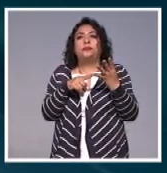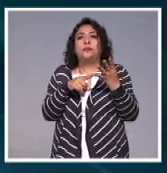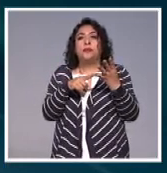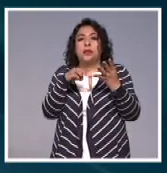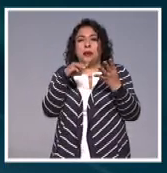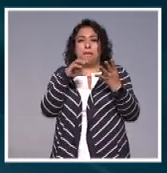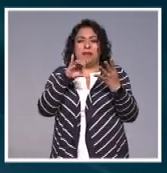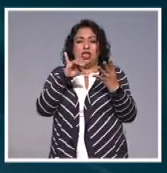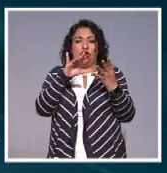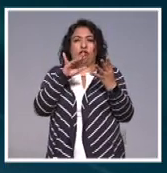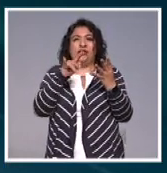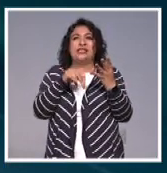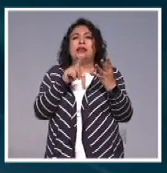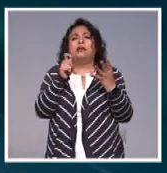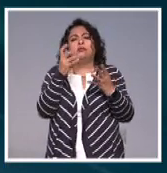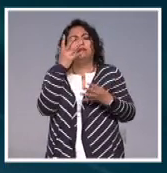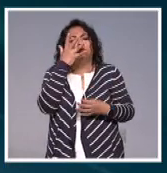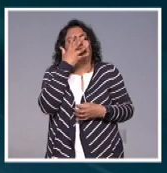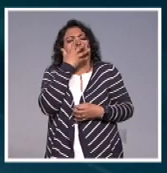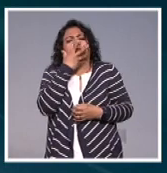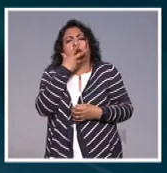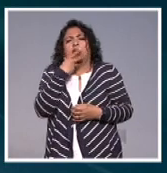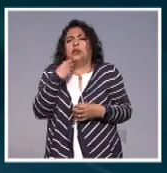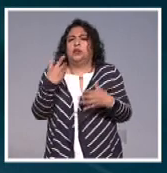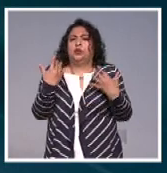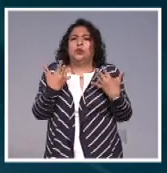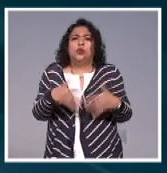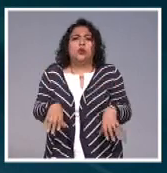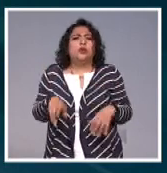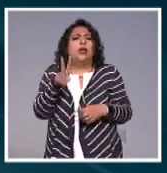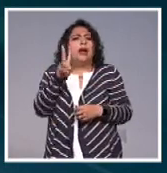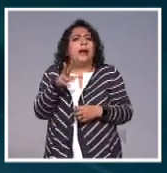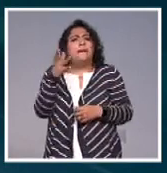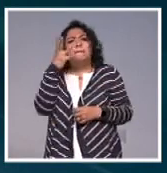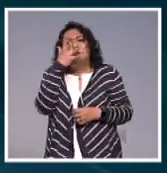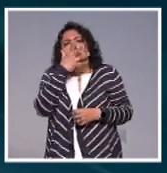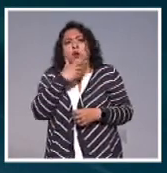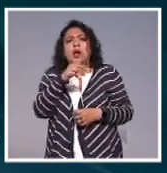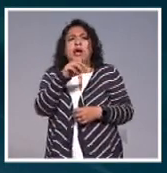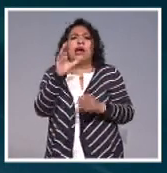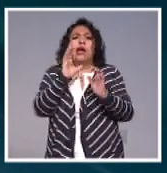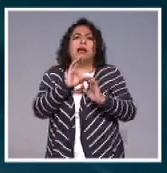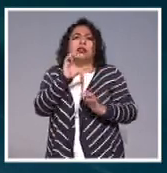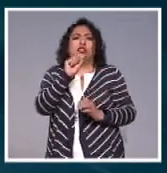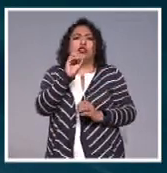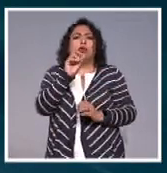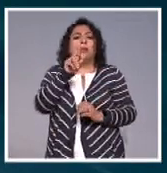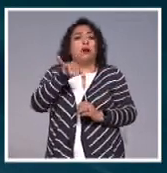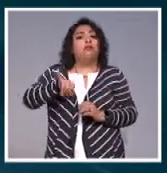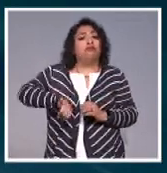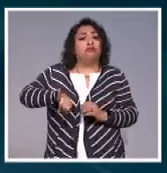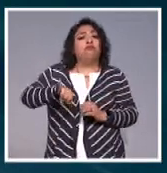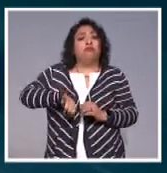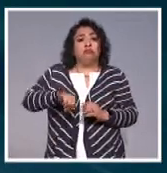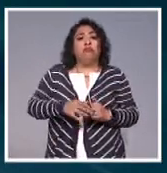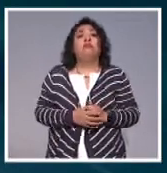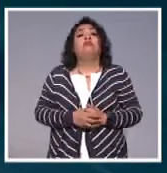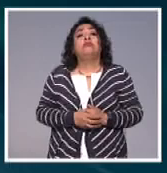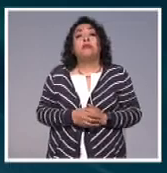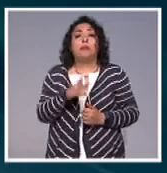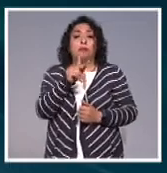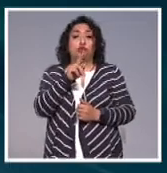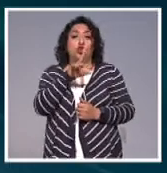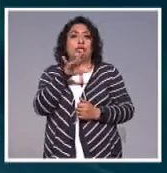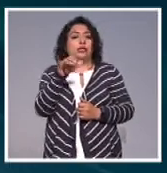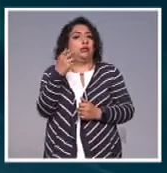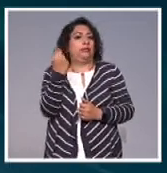L'Amico Fritz, que es bellísima, una aria hermosa para soprano lírico, muy interesante para mi voz, y Puccini